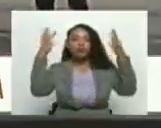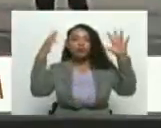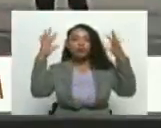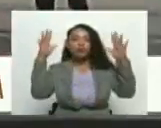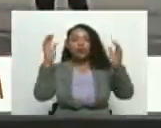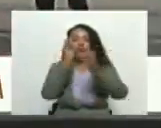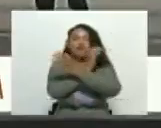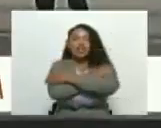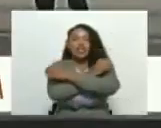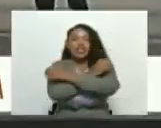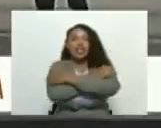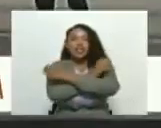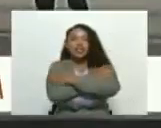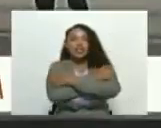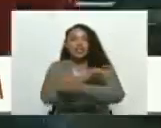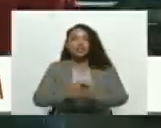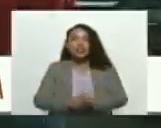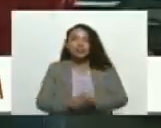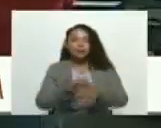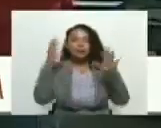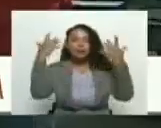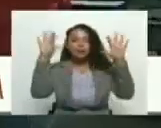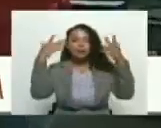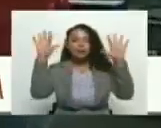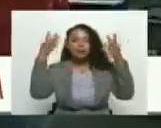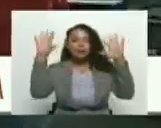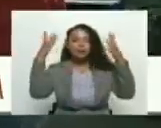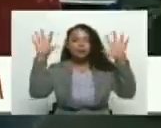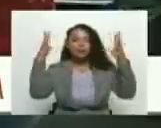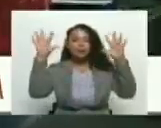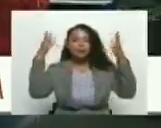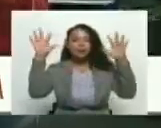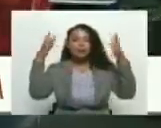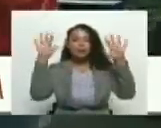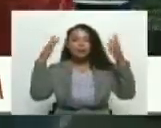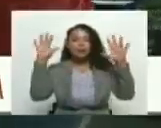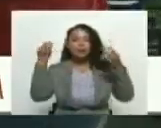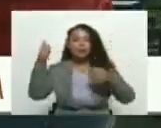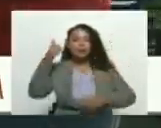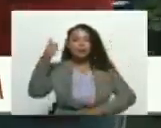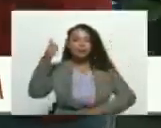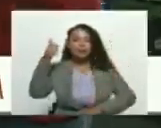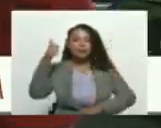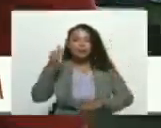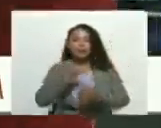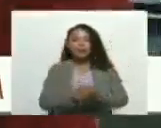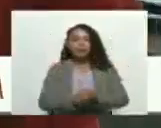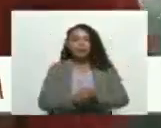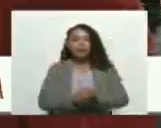Felicitaciones. Bueno, un éxito. Con gusto.